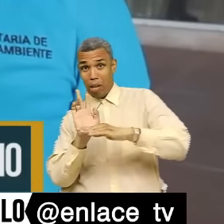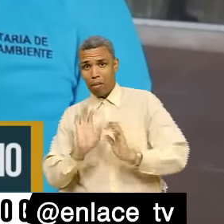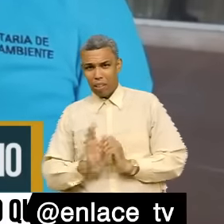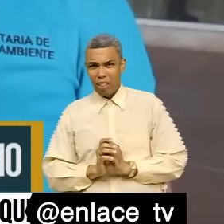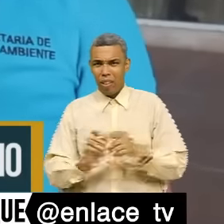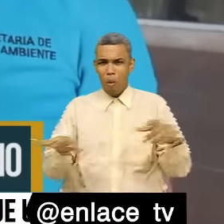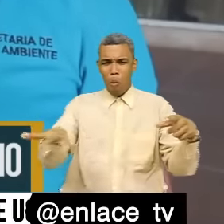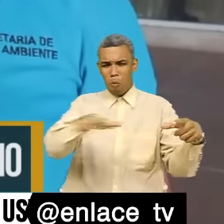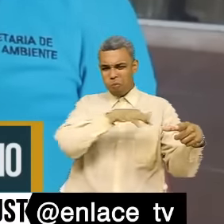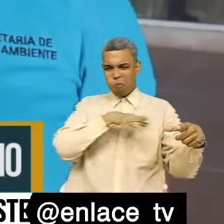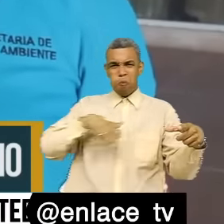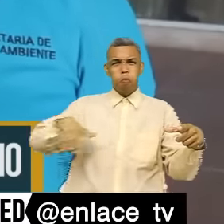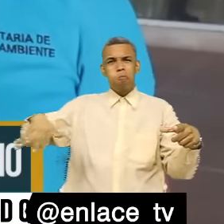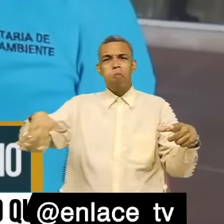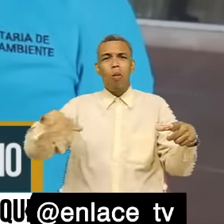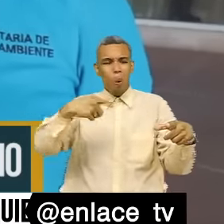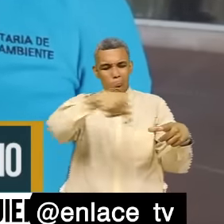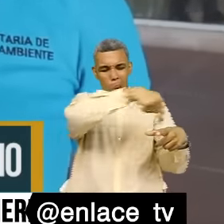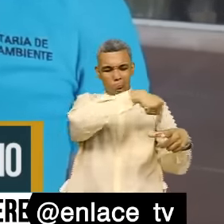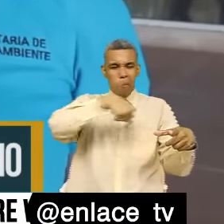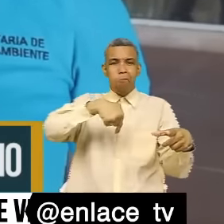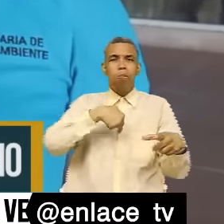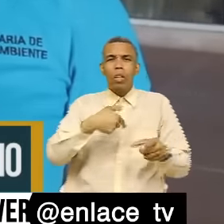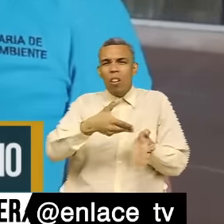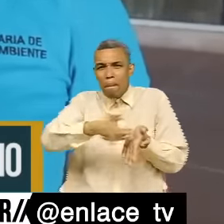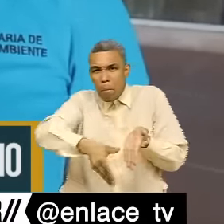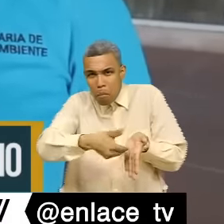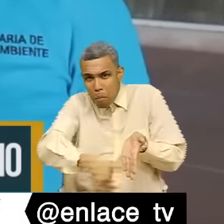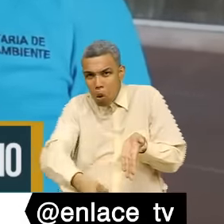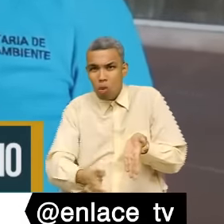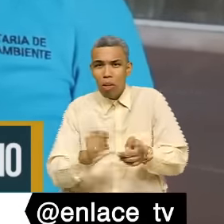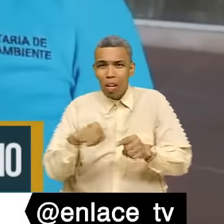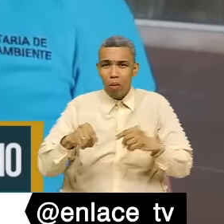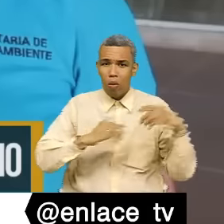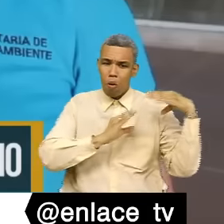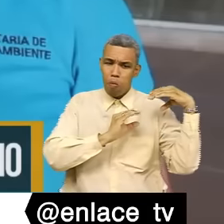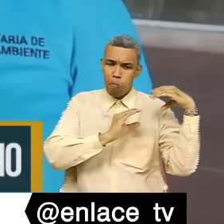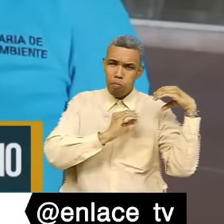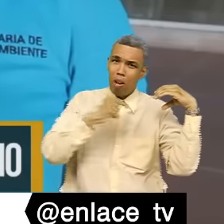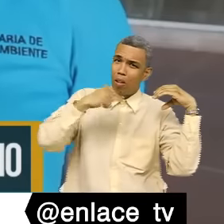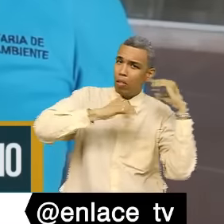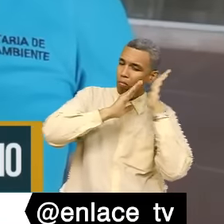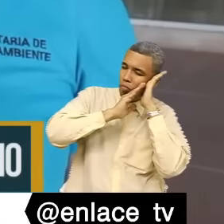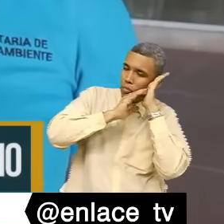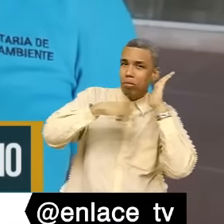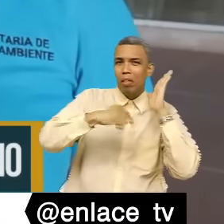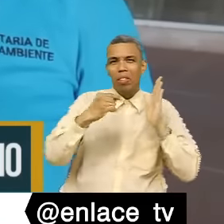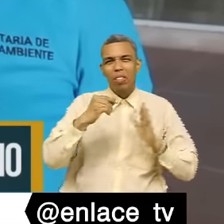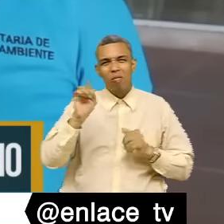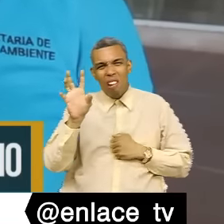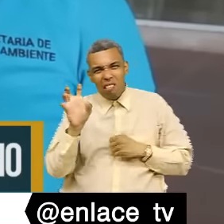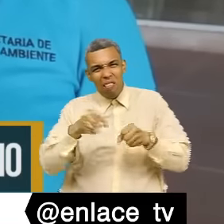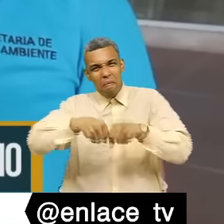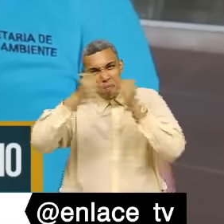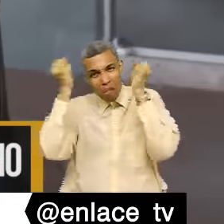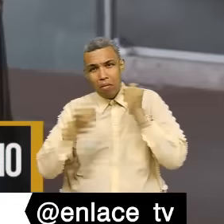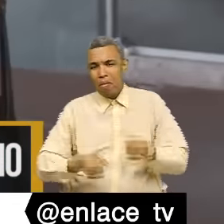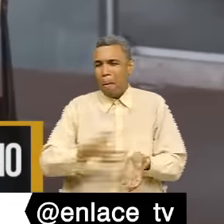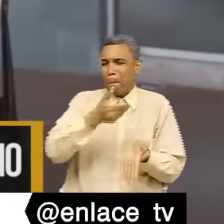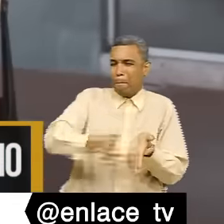incluso colchones, encontramos baños sanitarios, animales muertos y hemos perdido ese entorno tan